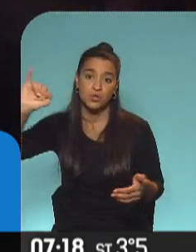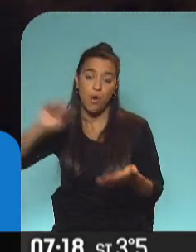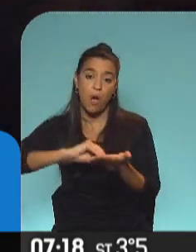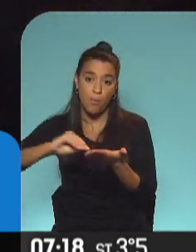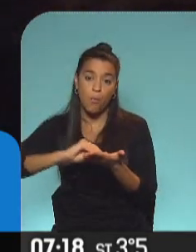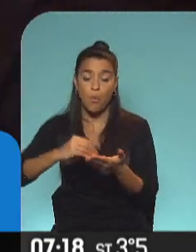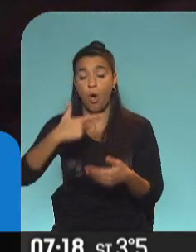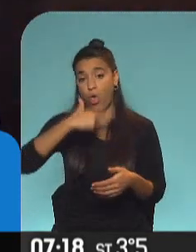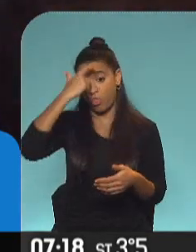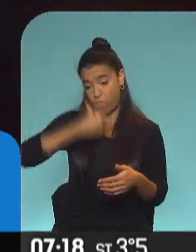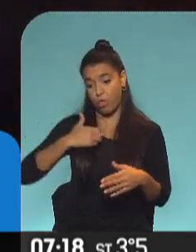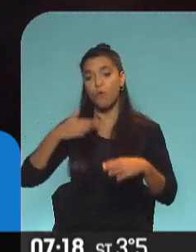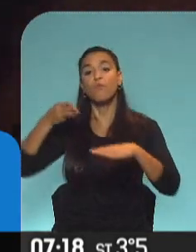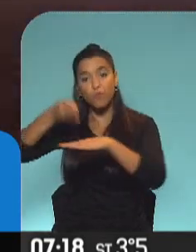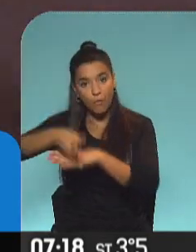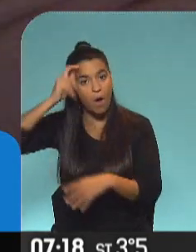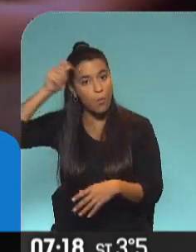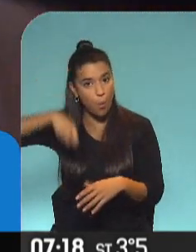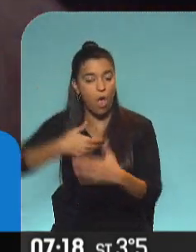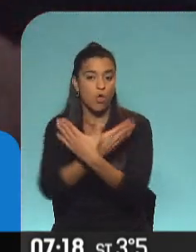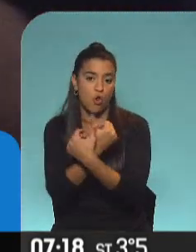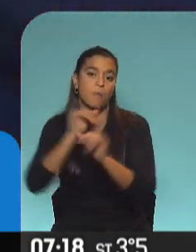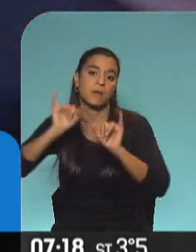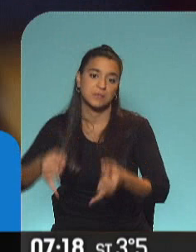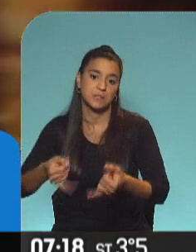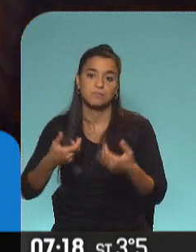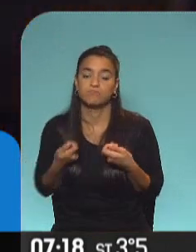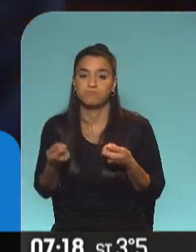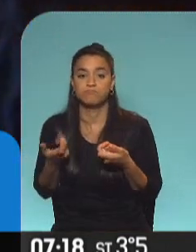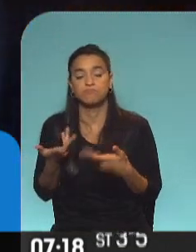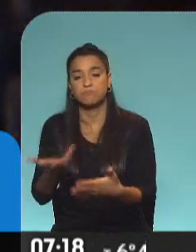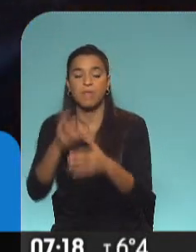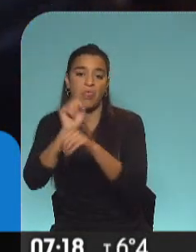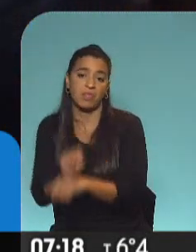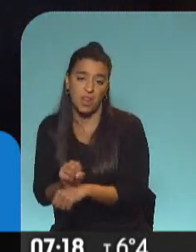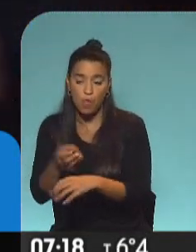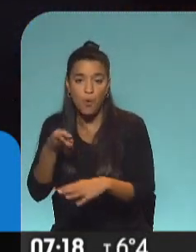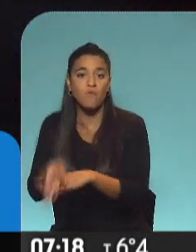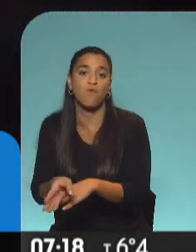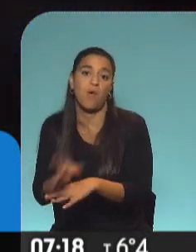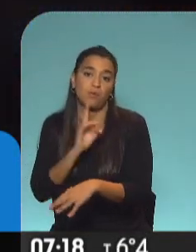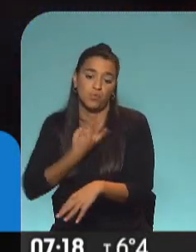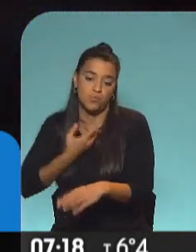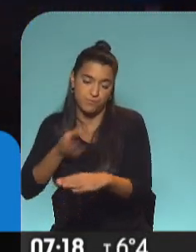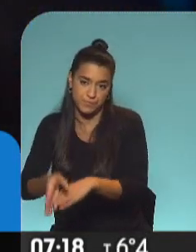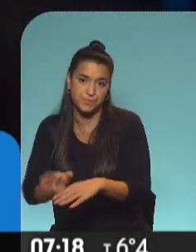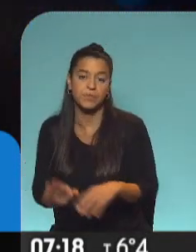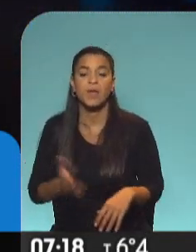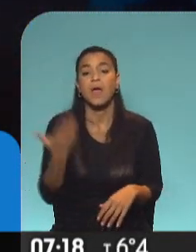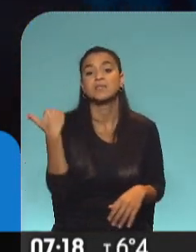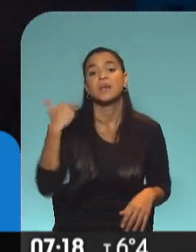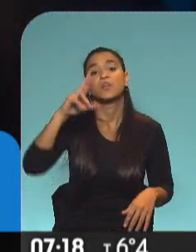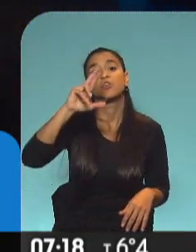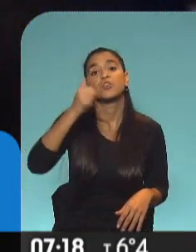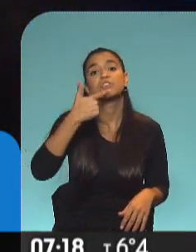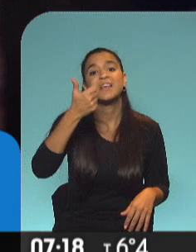fue personalmente hasta el juzgado de Lomas de Zamora y se entregó detenido. Ayer el ex juez Carlos Rosansky, ex